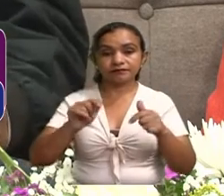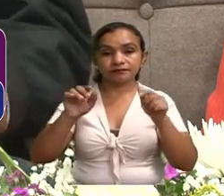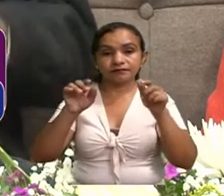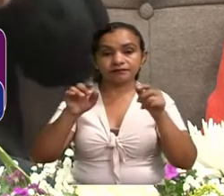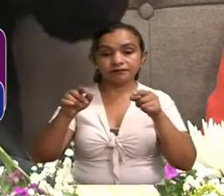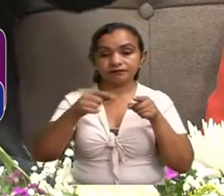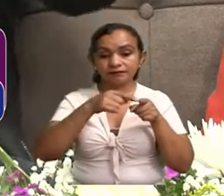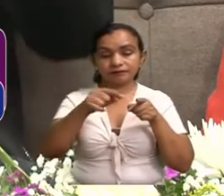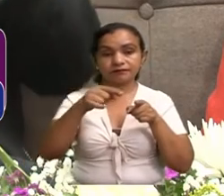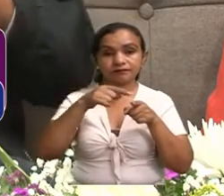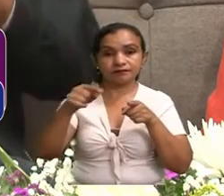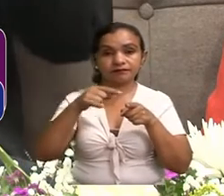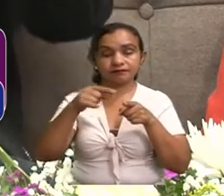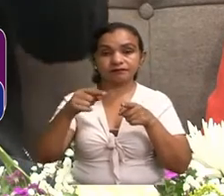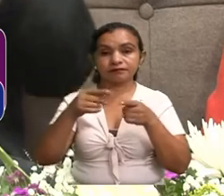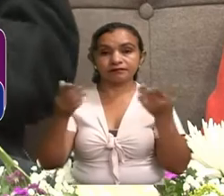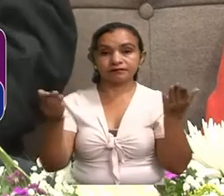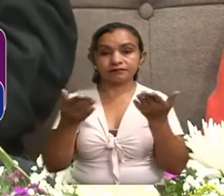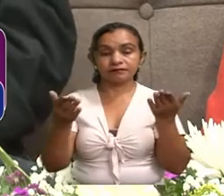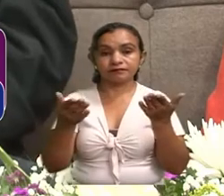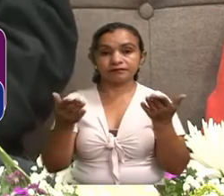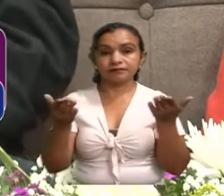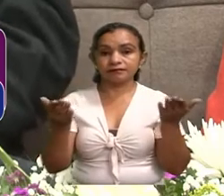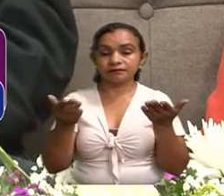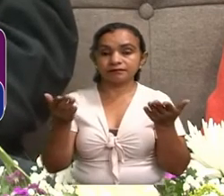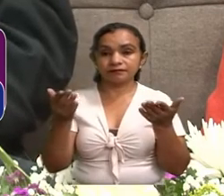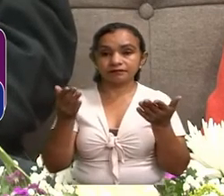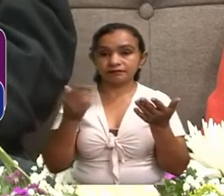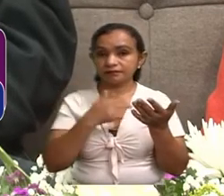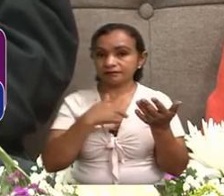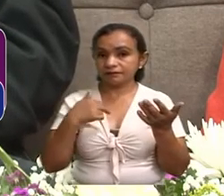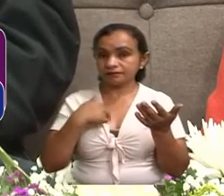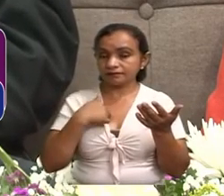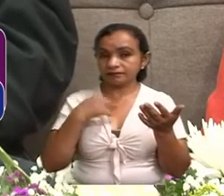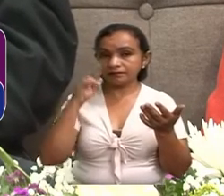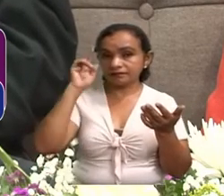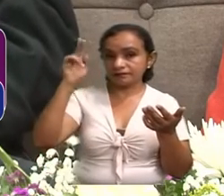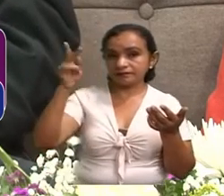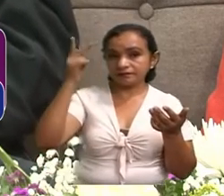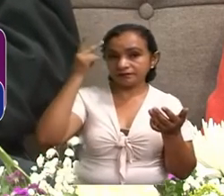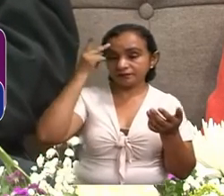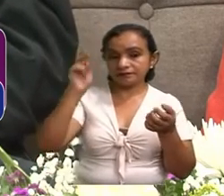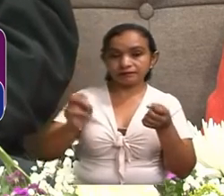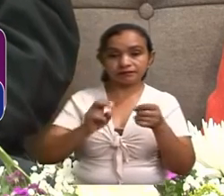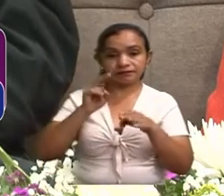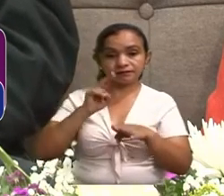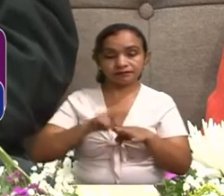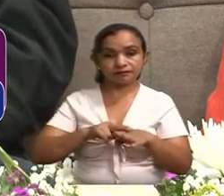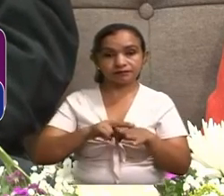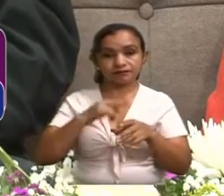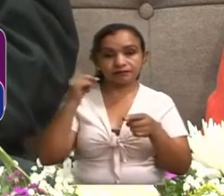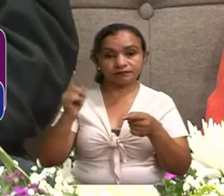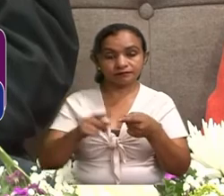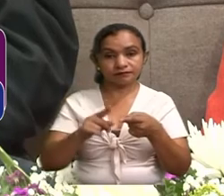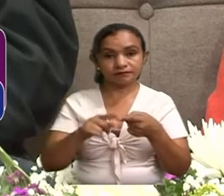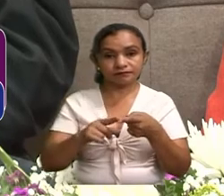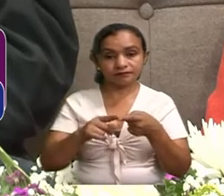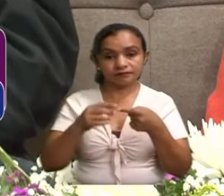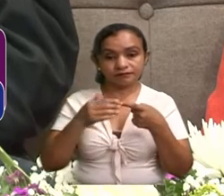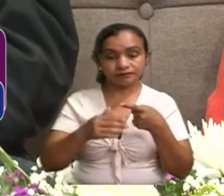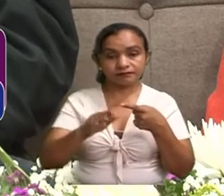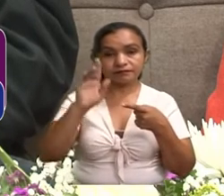municipal. Entonces, viene un efecto dominó, es decir, de las políticas nacionales, llegamos pasando por